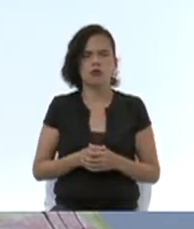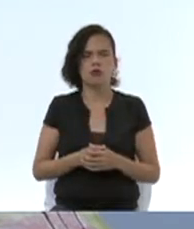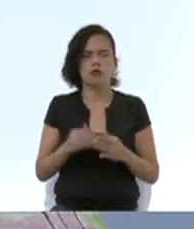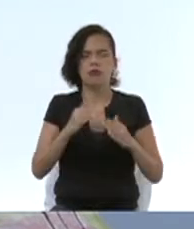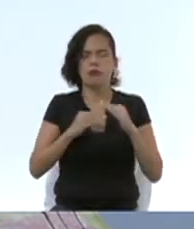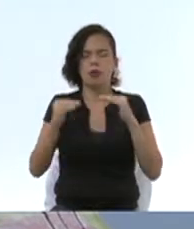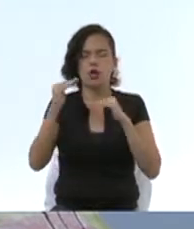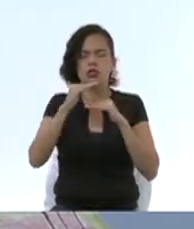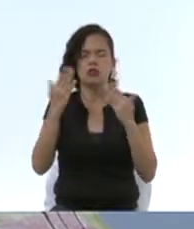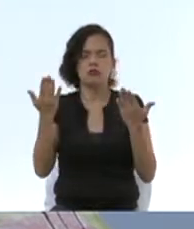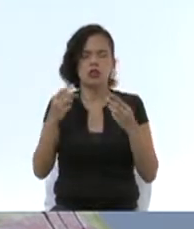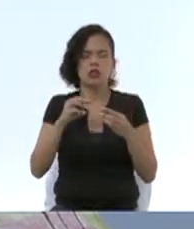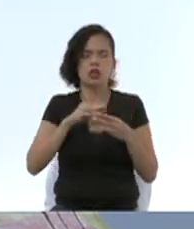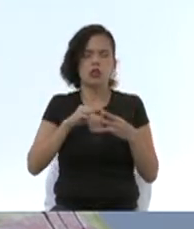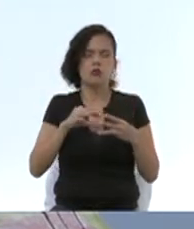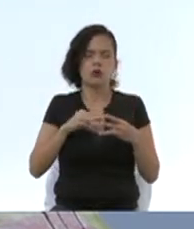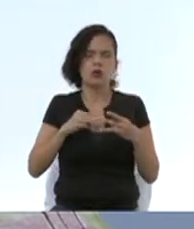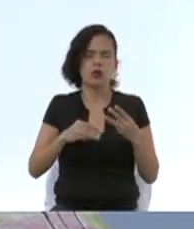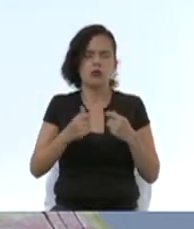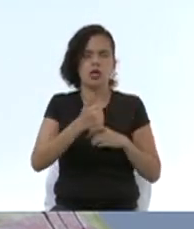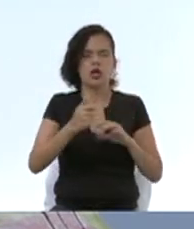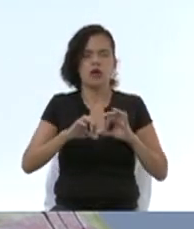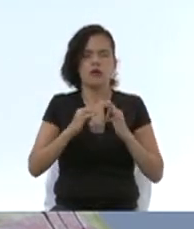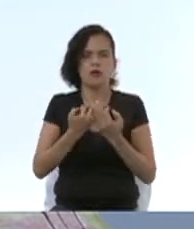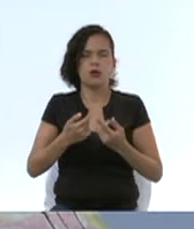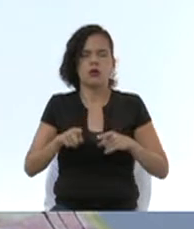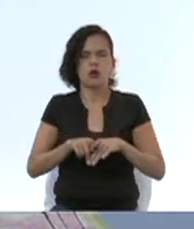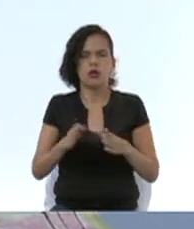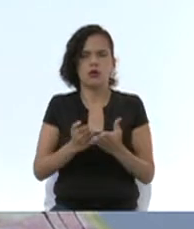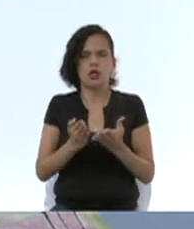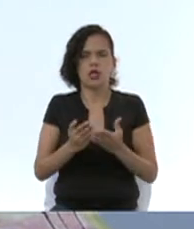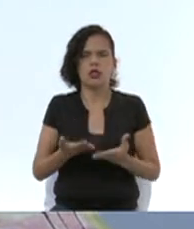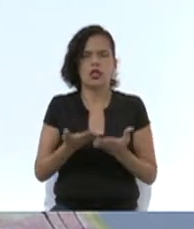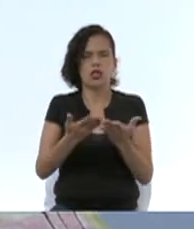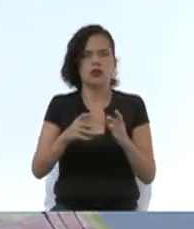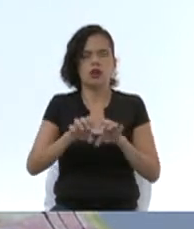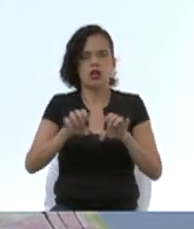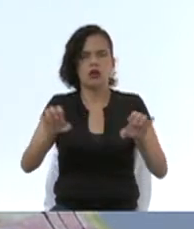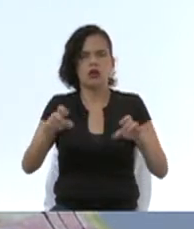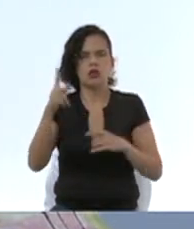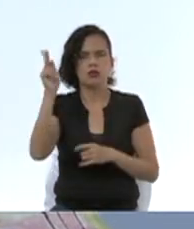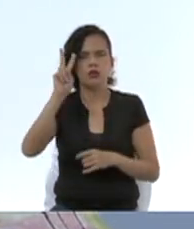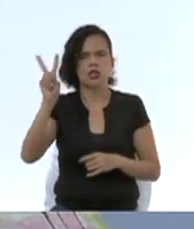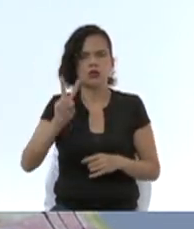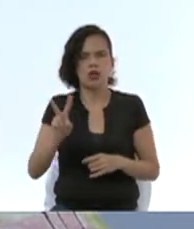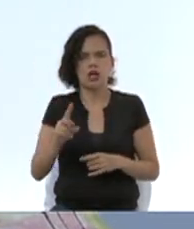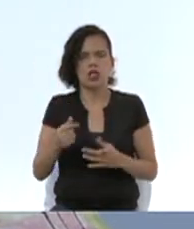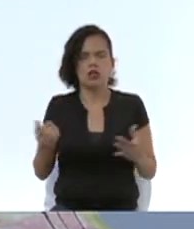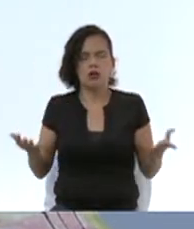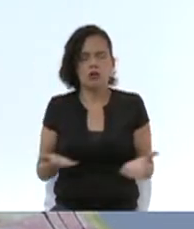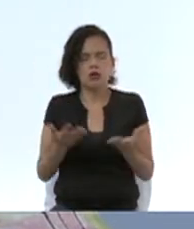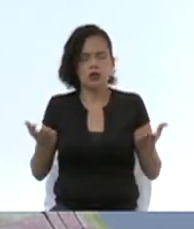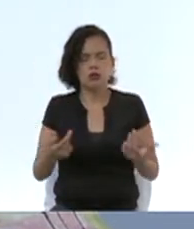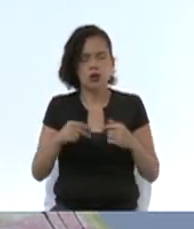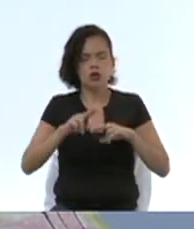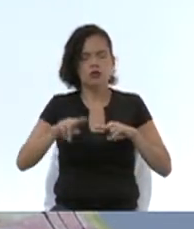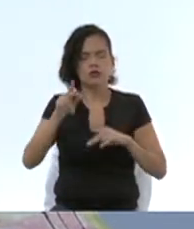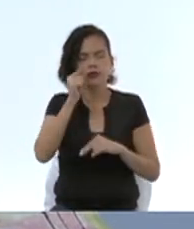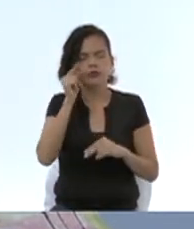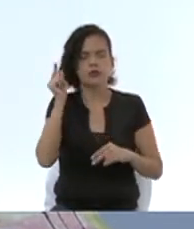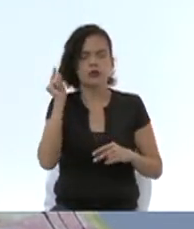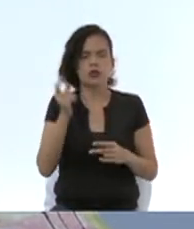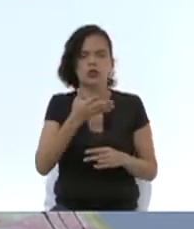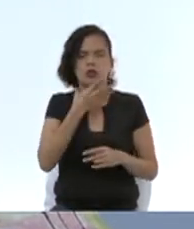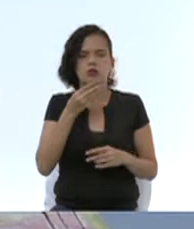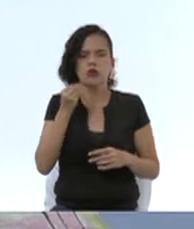por encimita que el programa Cada Familia Una Escuela está aportando a la educación venezolana, ¿no? Que motivemos a nuestros niños y niñas, que motivemos a